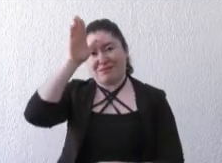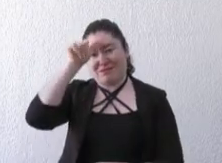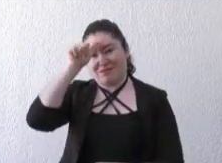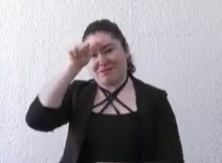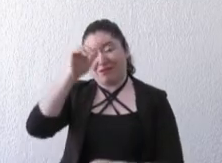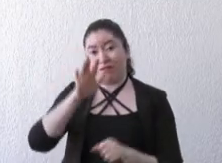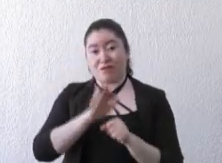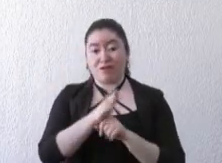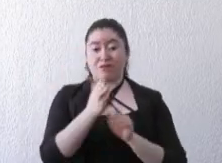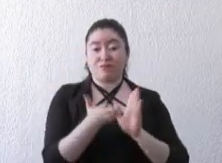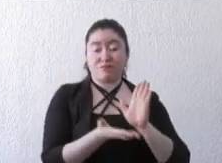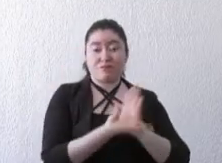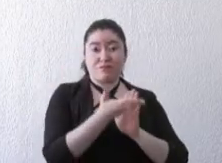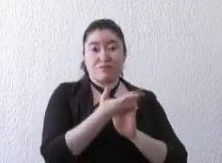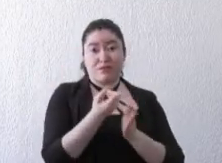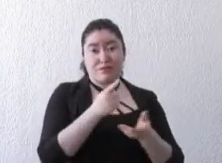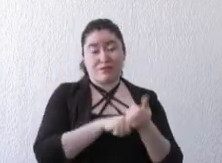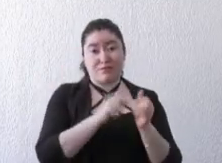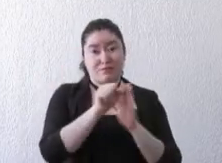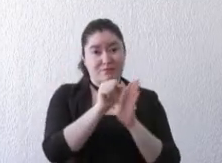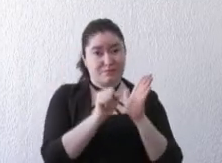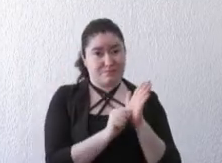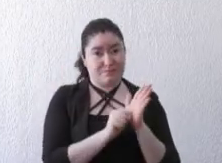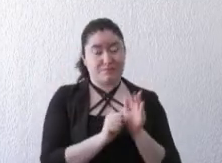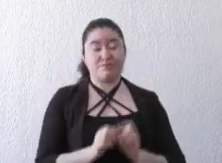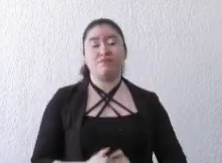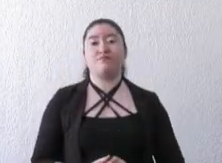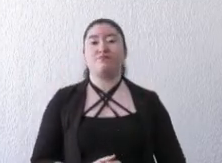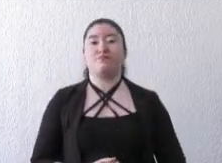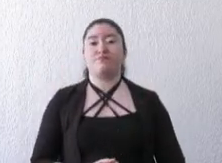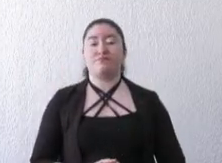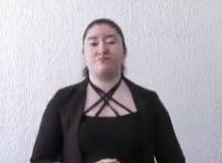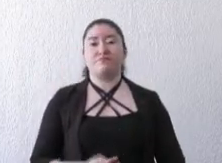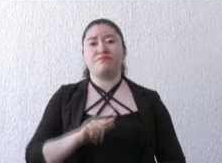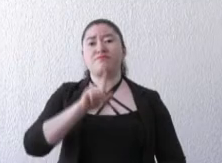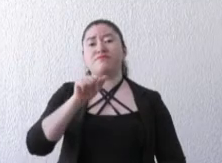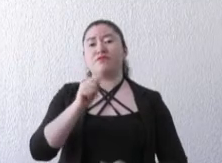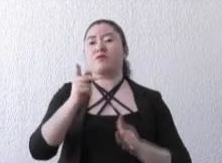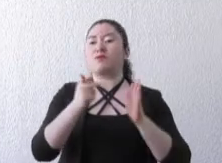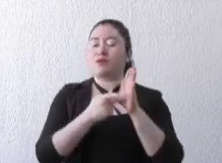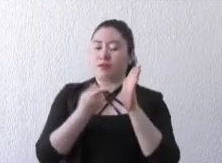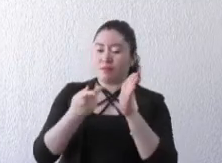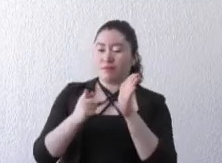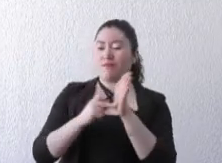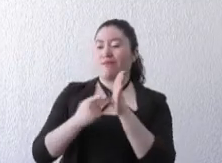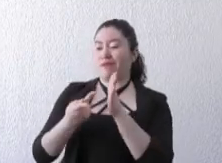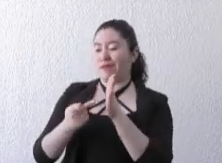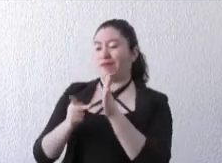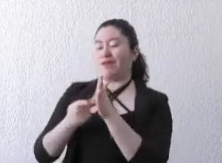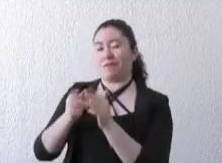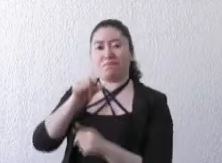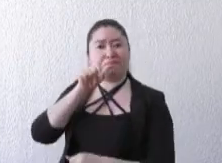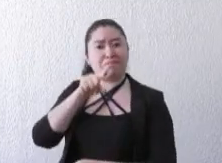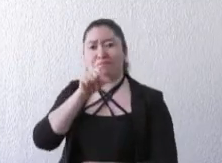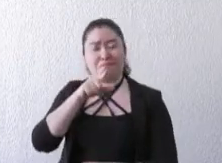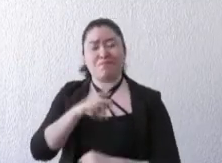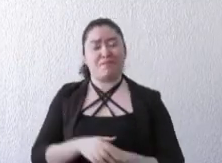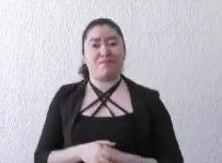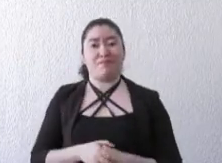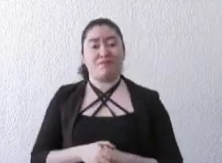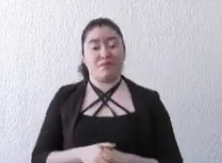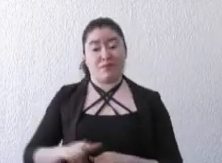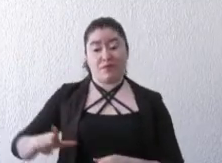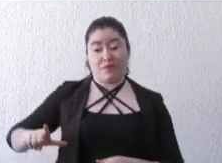con el sistema, y se fue renovando. Estos contratos le cuestan al gobierno de la